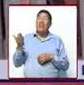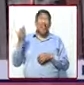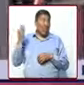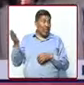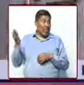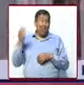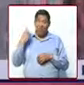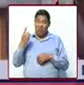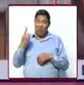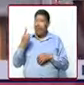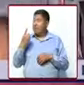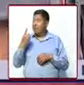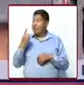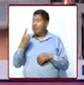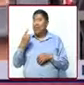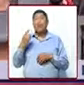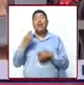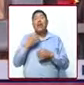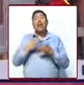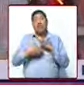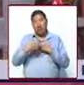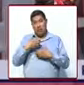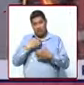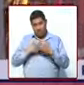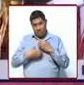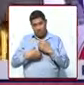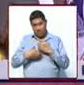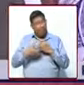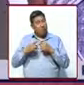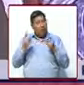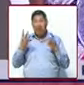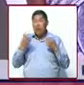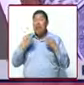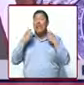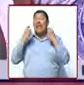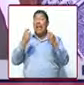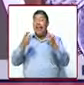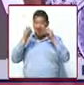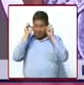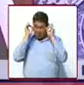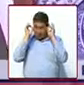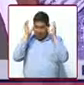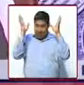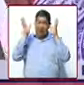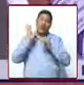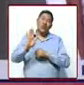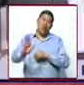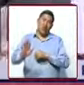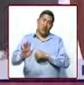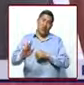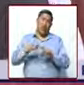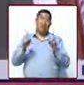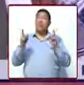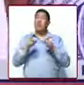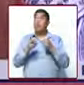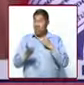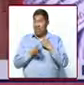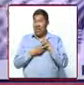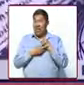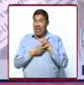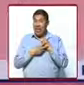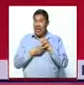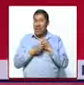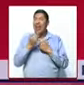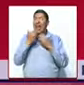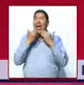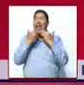Esta es una de las pequeñas y grandes sorpresas que va a tener él. Este lo llevamos entonces. ¿Me lo guarda, por favor?